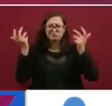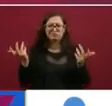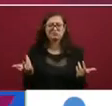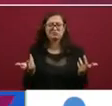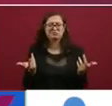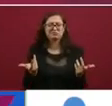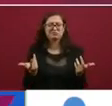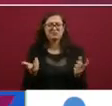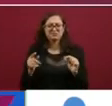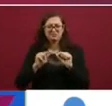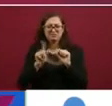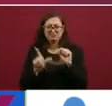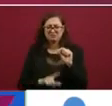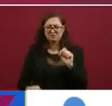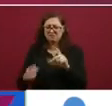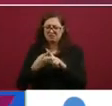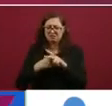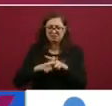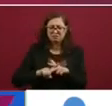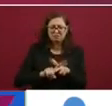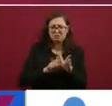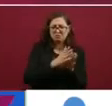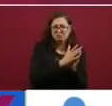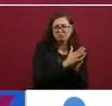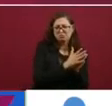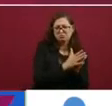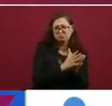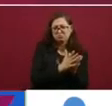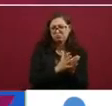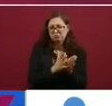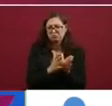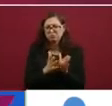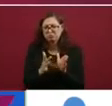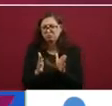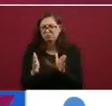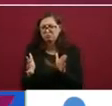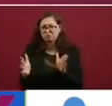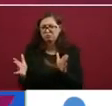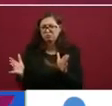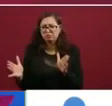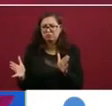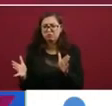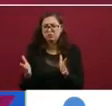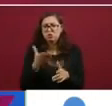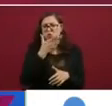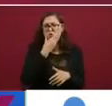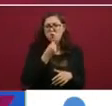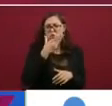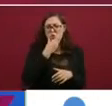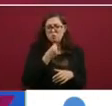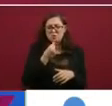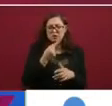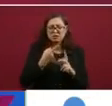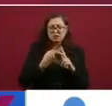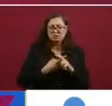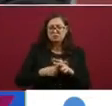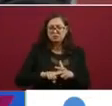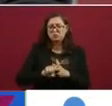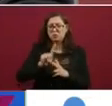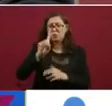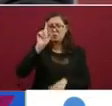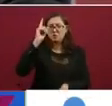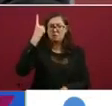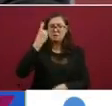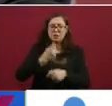¿Desde cuándo se conoce que existe el hombre en América?